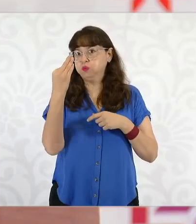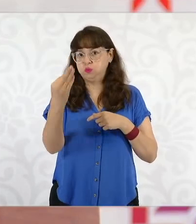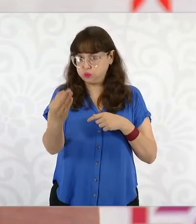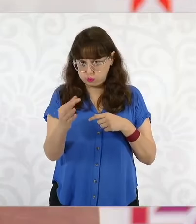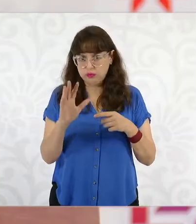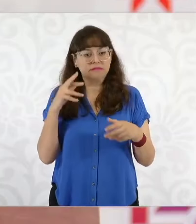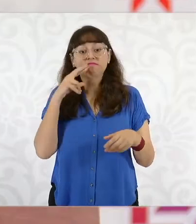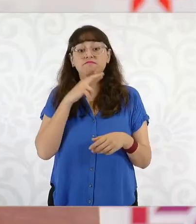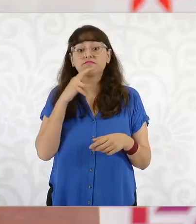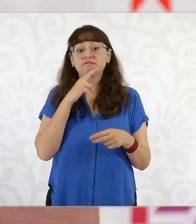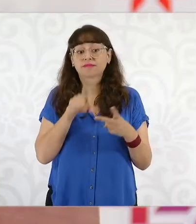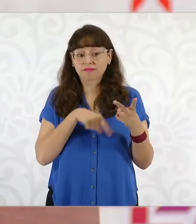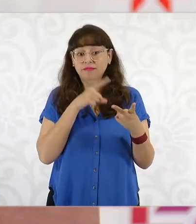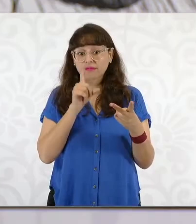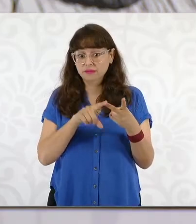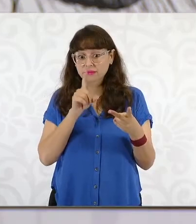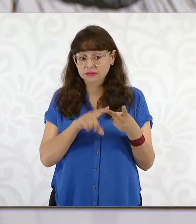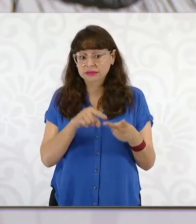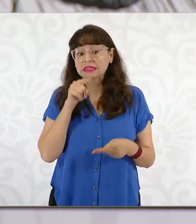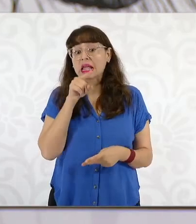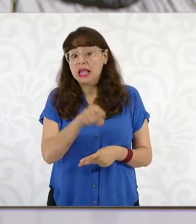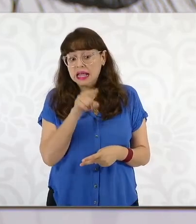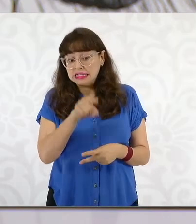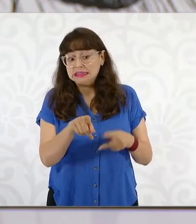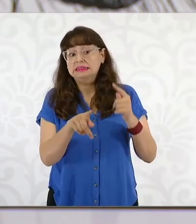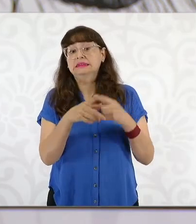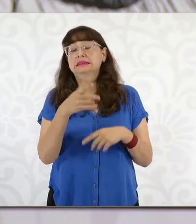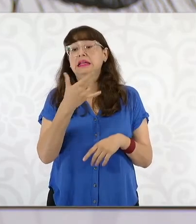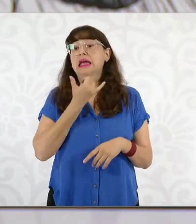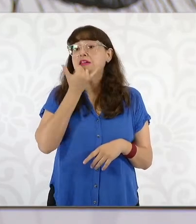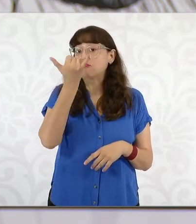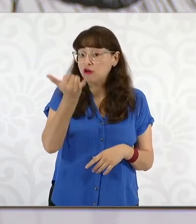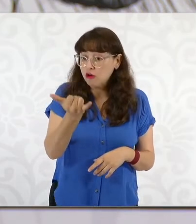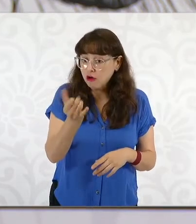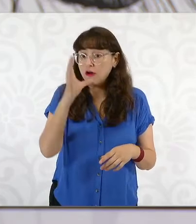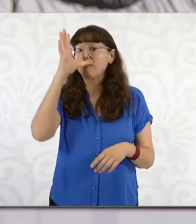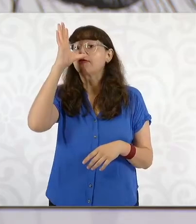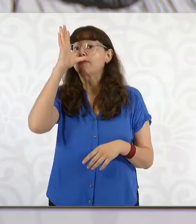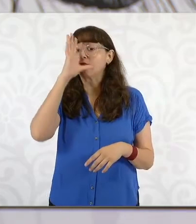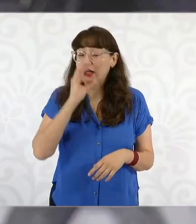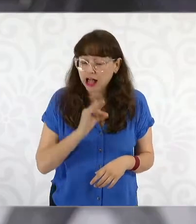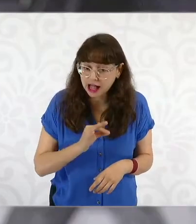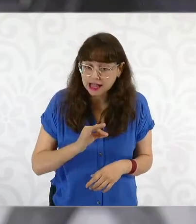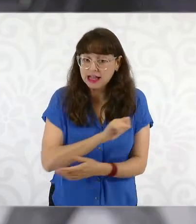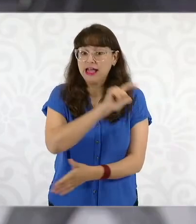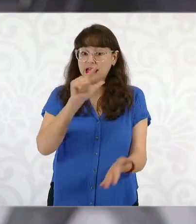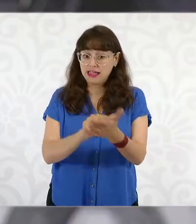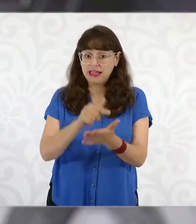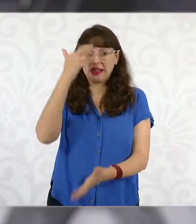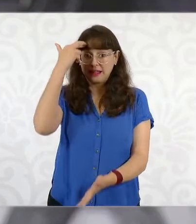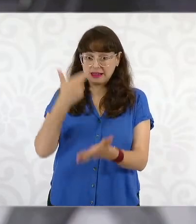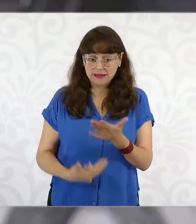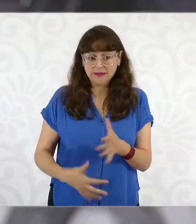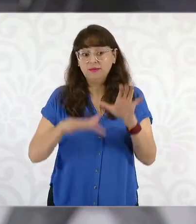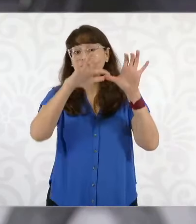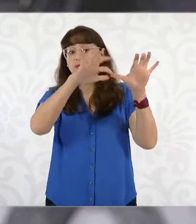cuando haya una falta administrativa por una falta de tránsito en las carreteras, en